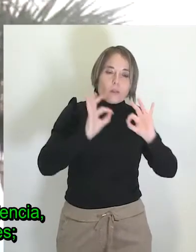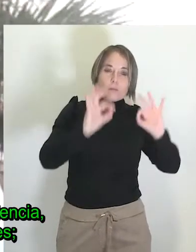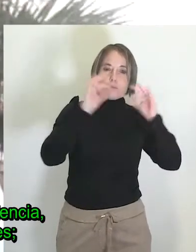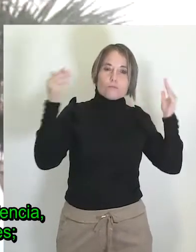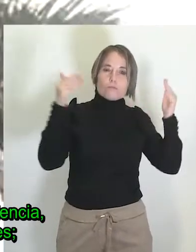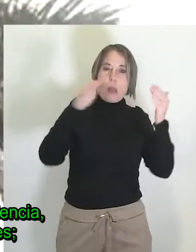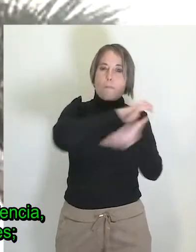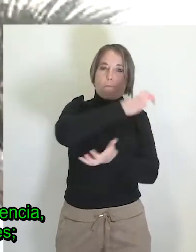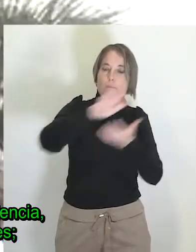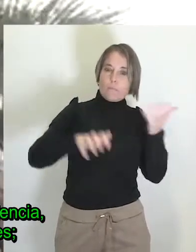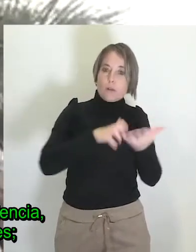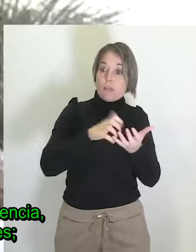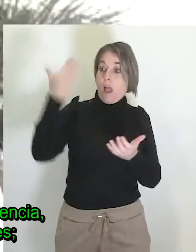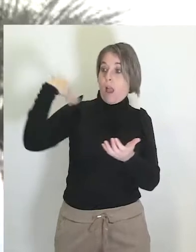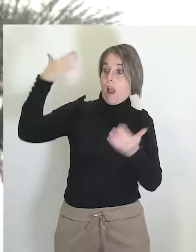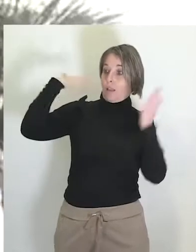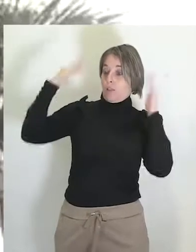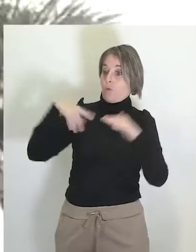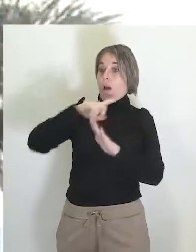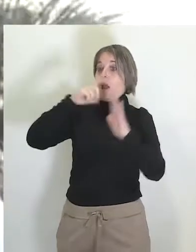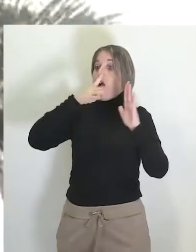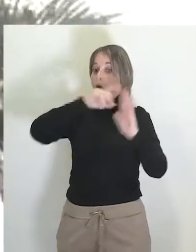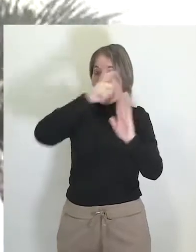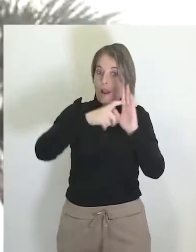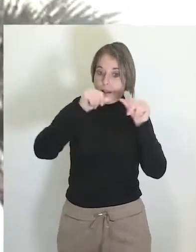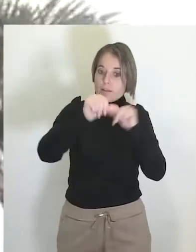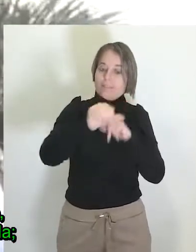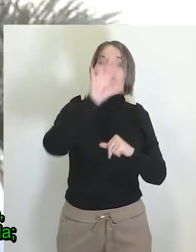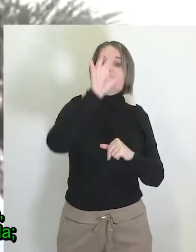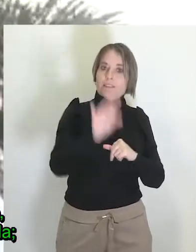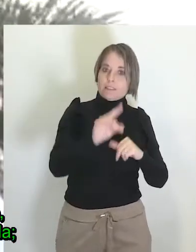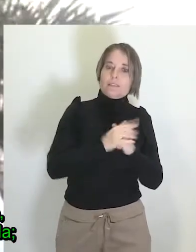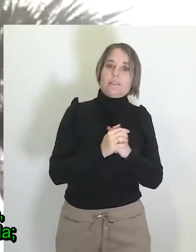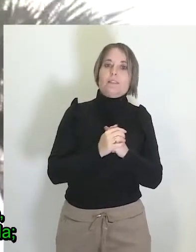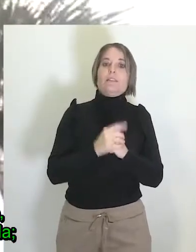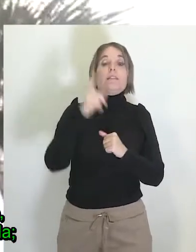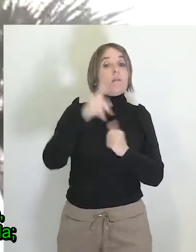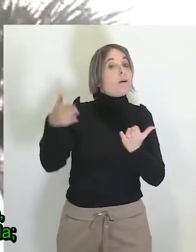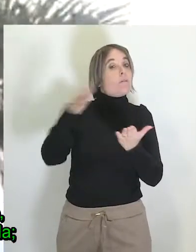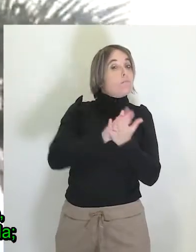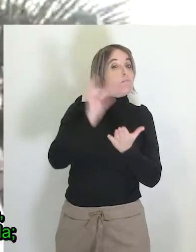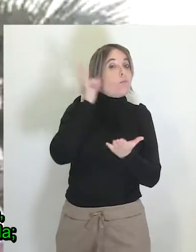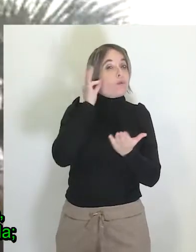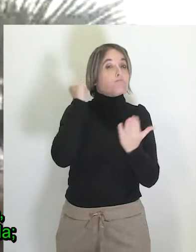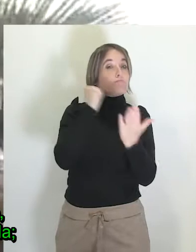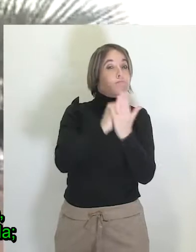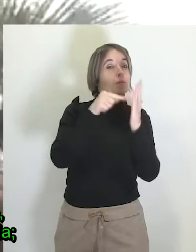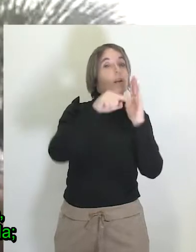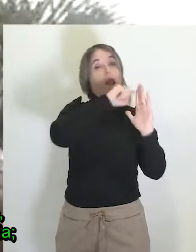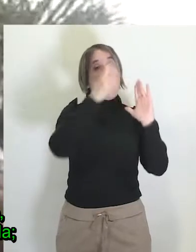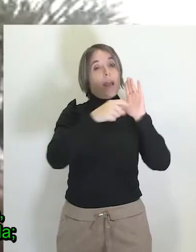en violencia, por ejemplo, no existían antes, con la ley sí. La tipificación del femicidio, que antes no